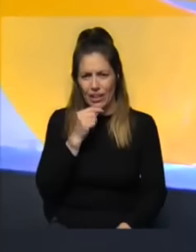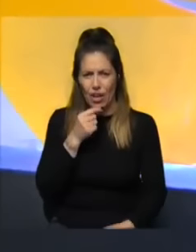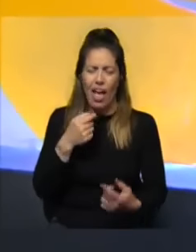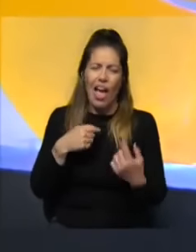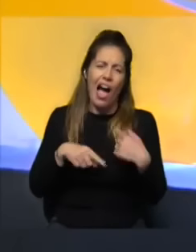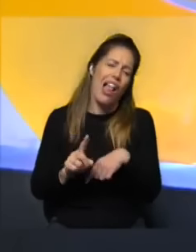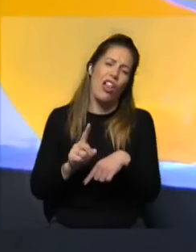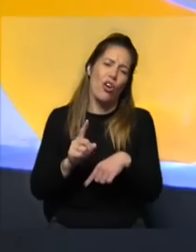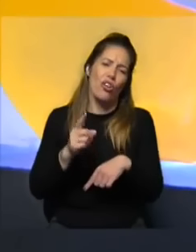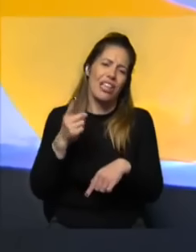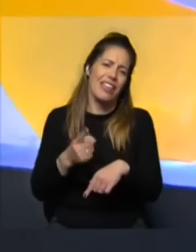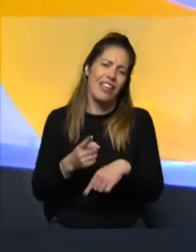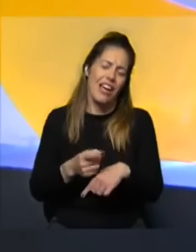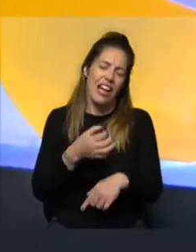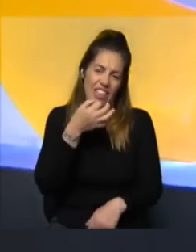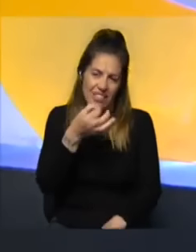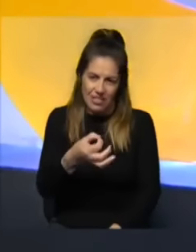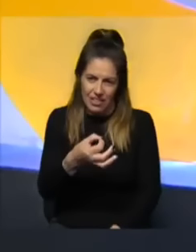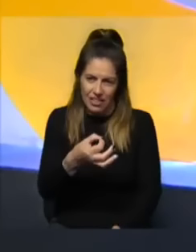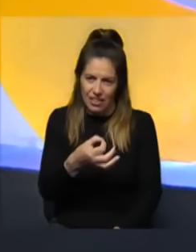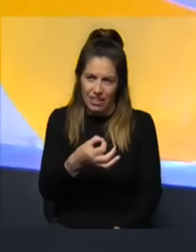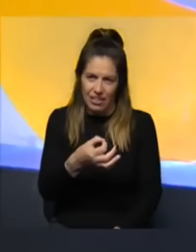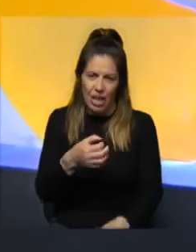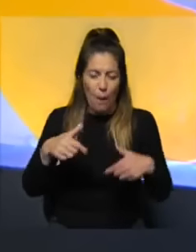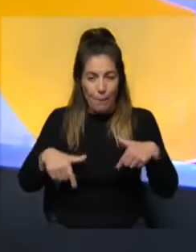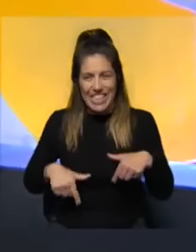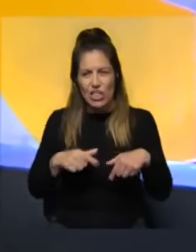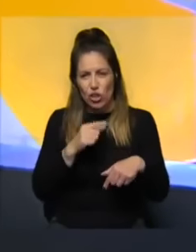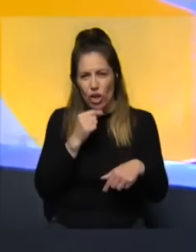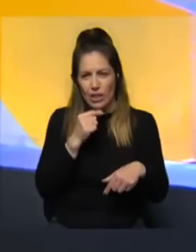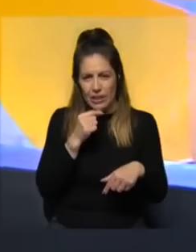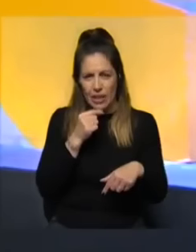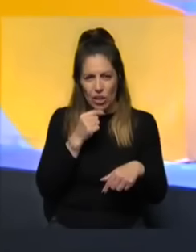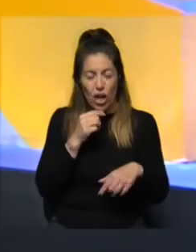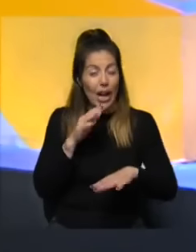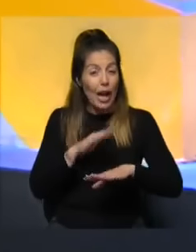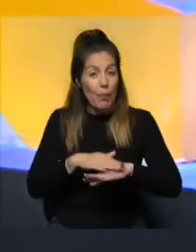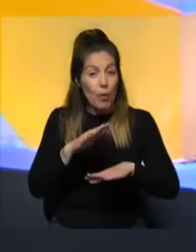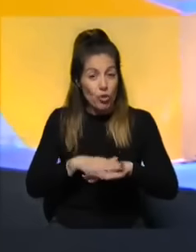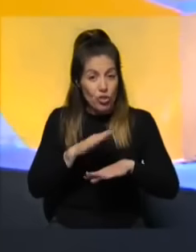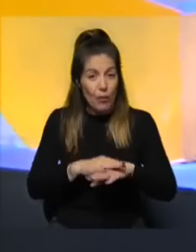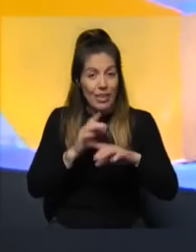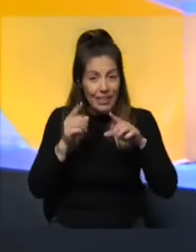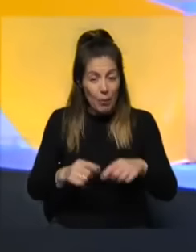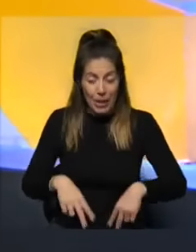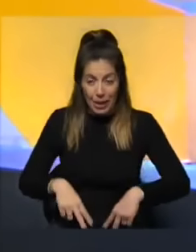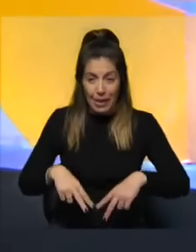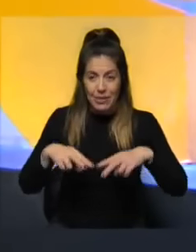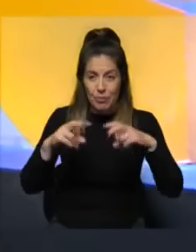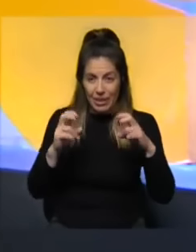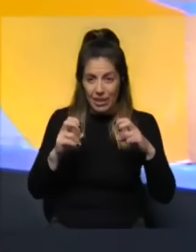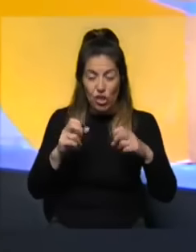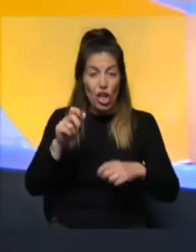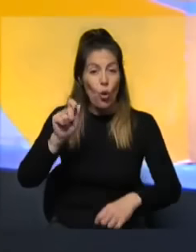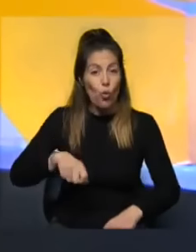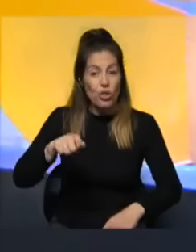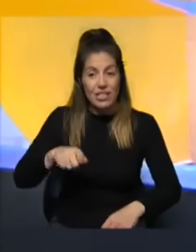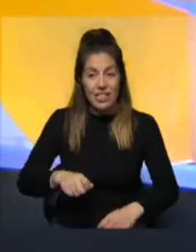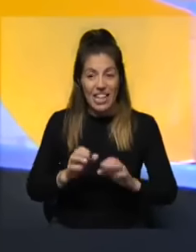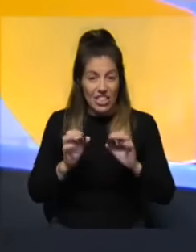tendrían que decir. El ministro del Interior, que es el encargado además de que las investigaciones judiciales lleguen a